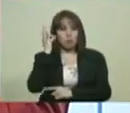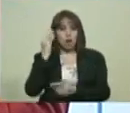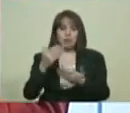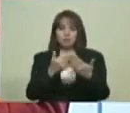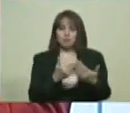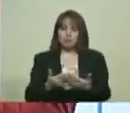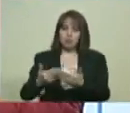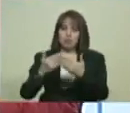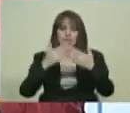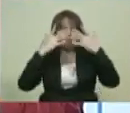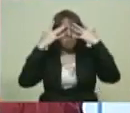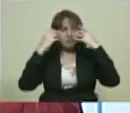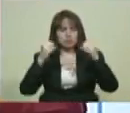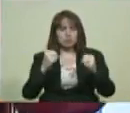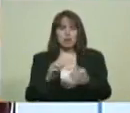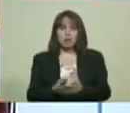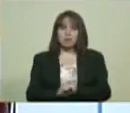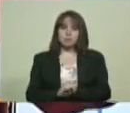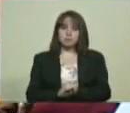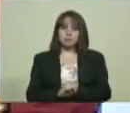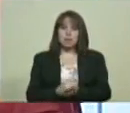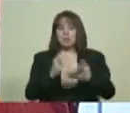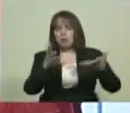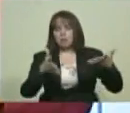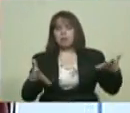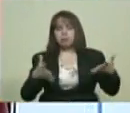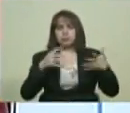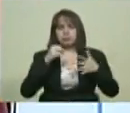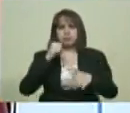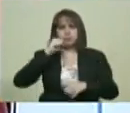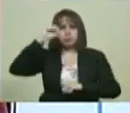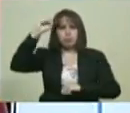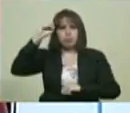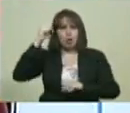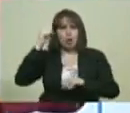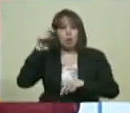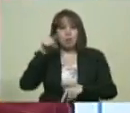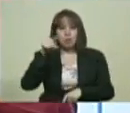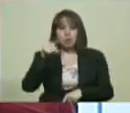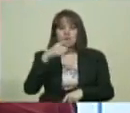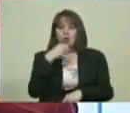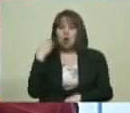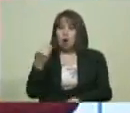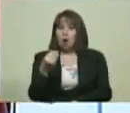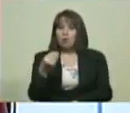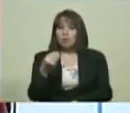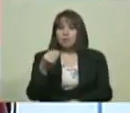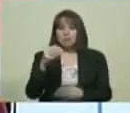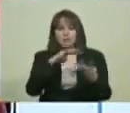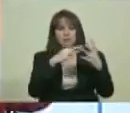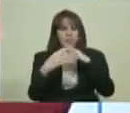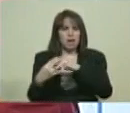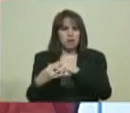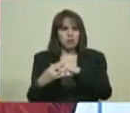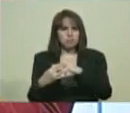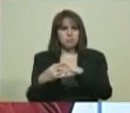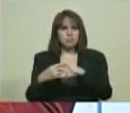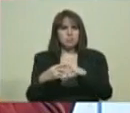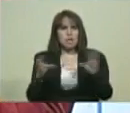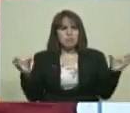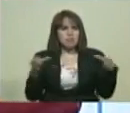estudiante, mujer profesional. Vamos a ganar, sí, por ti, joven del barrio, joven del plan Chamba